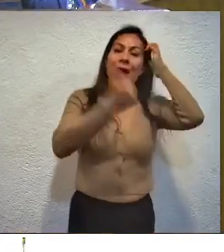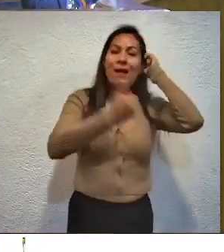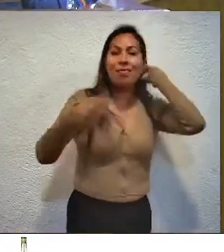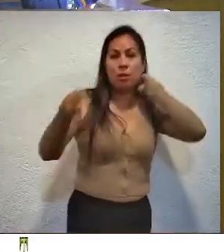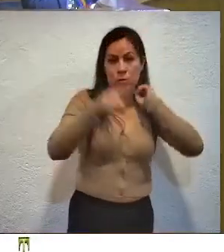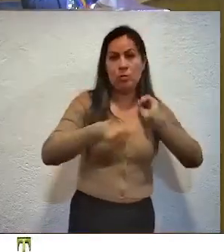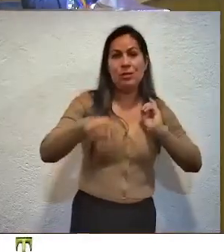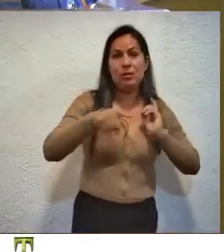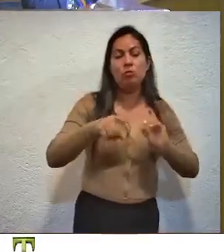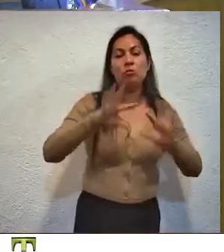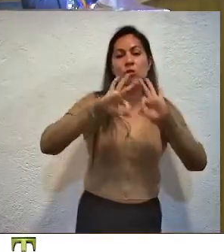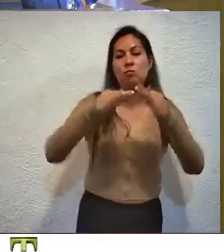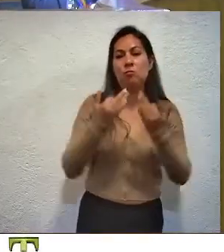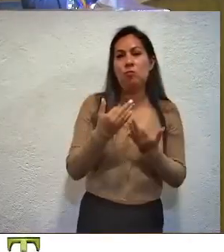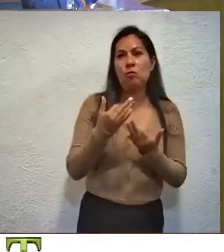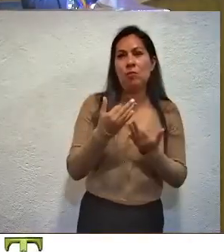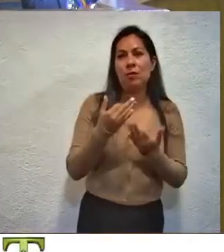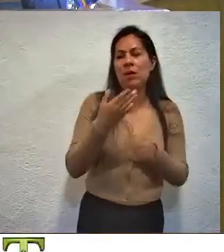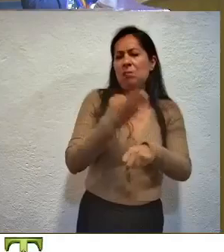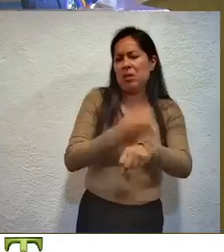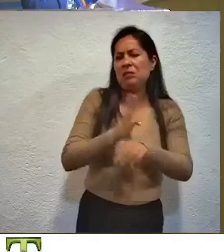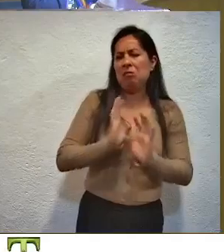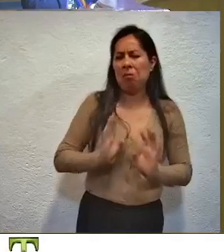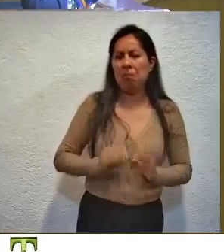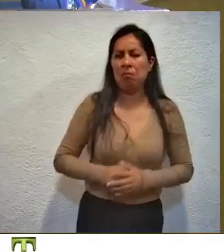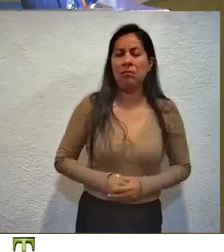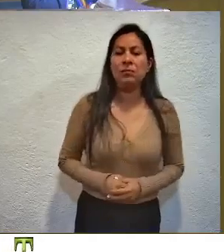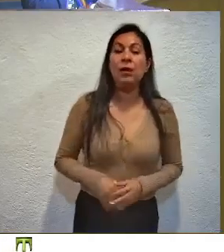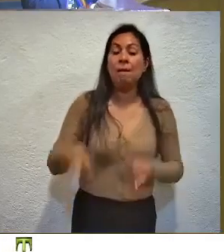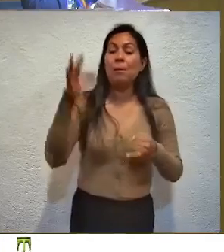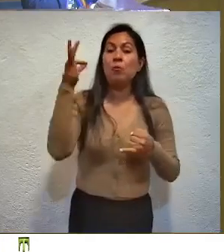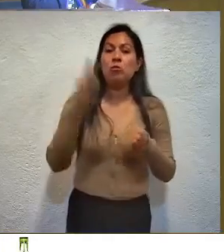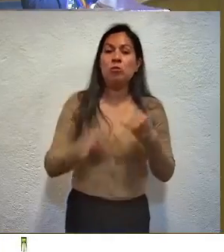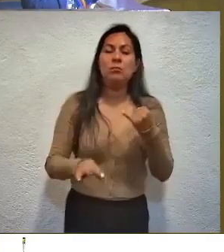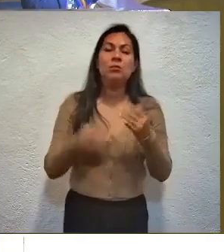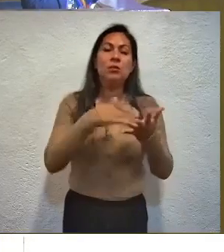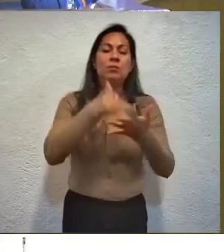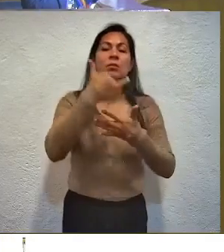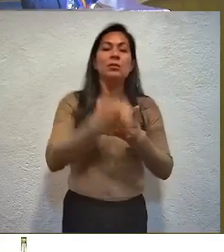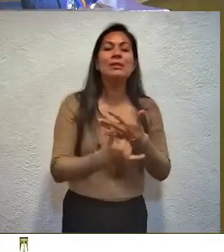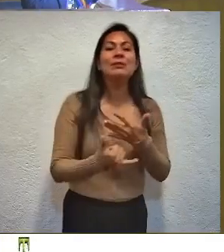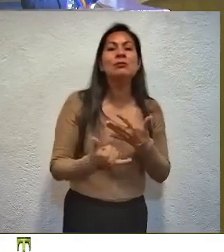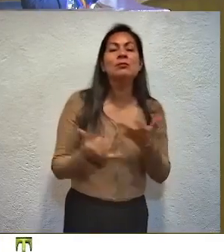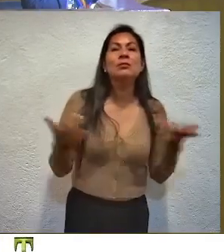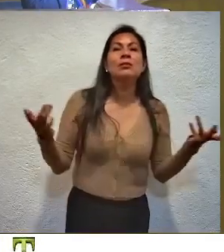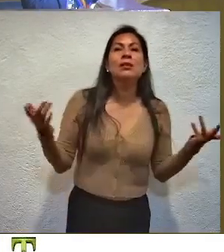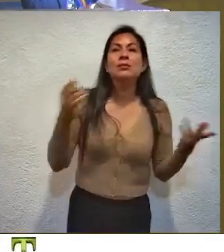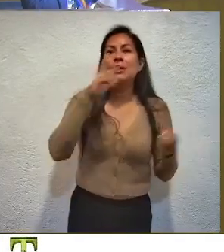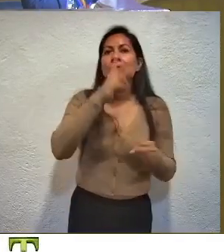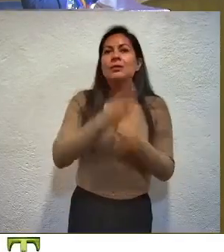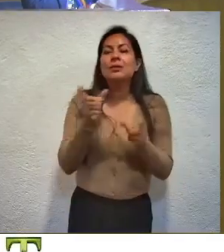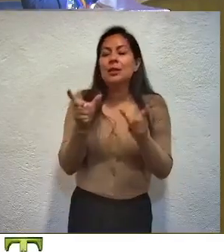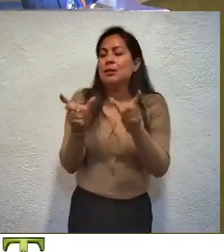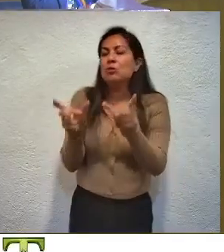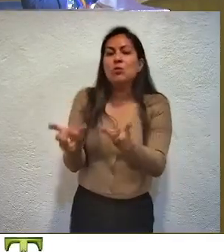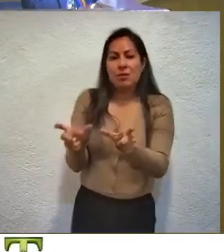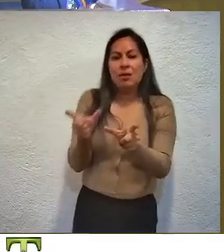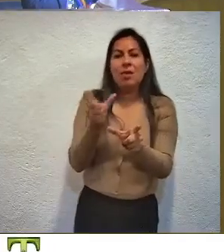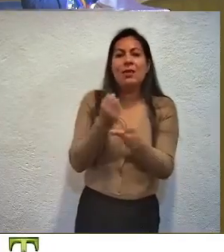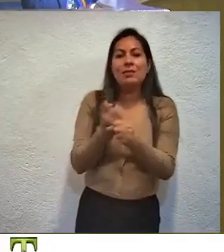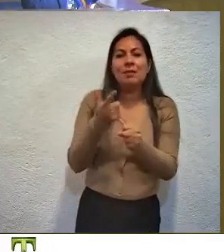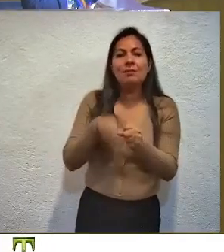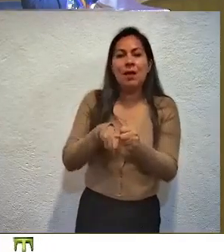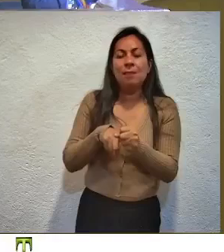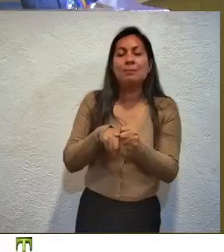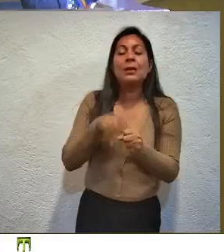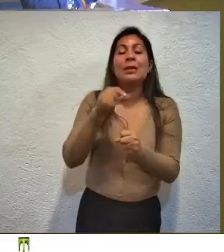de ellos la medida de apremio correspondiente. Finalmente, en el proyecto se vincula a la Secretaría de Seguridad Pública Estatal